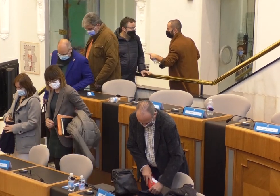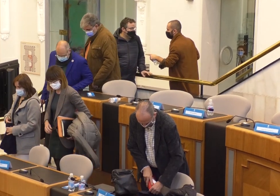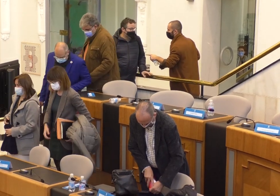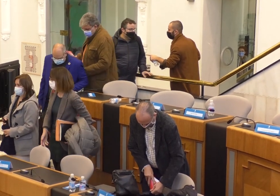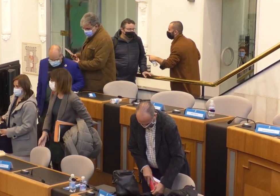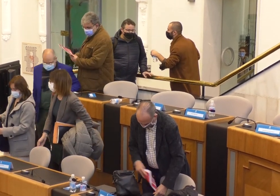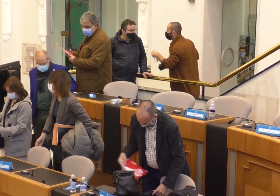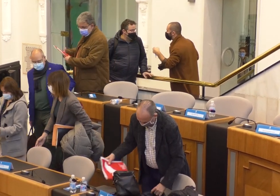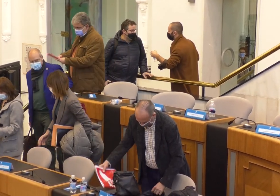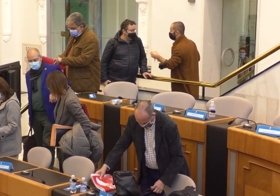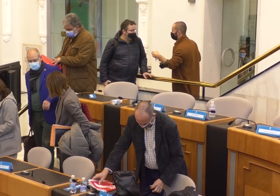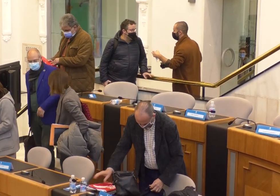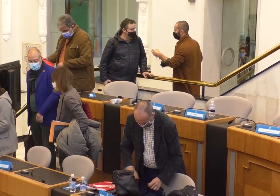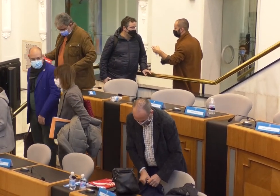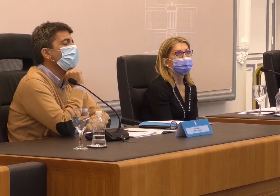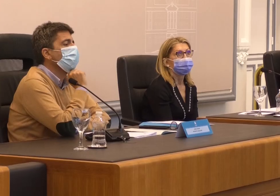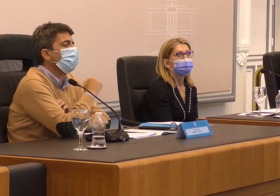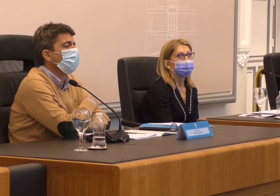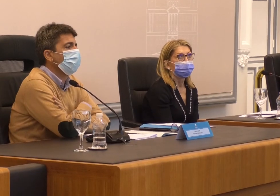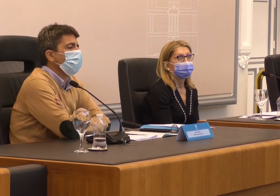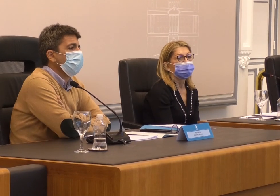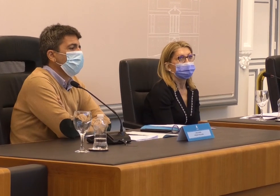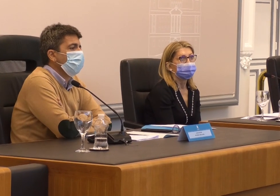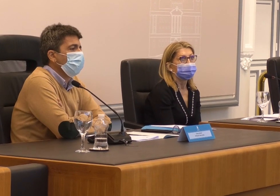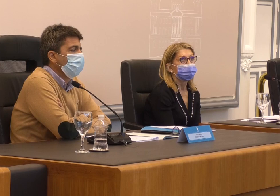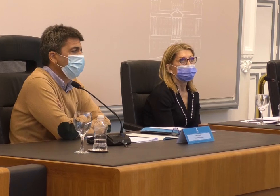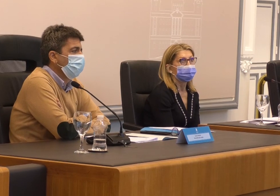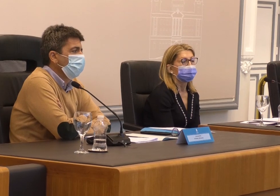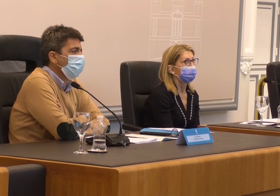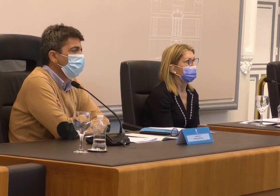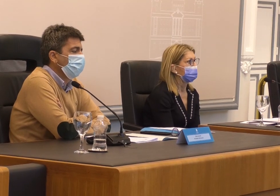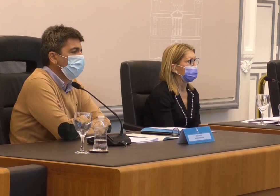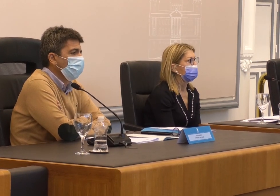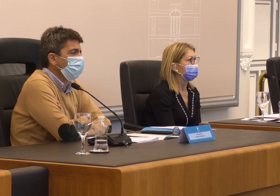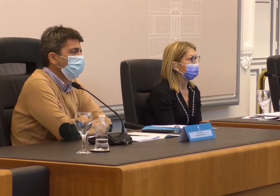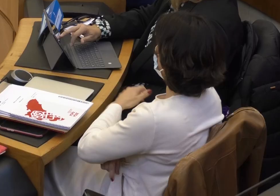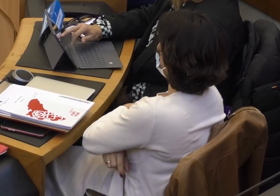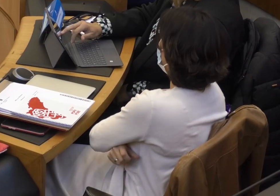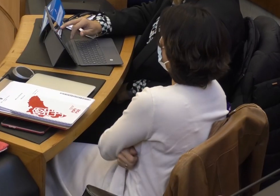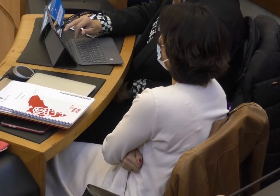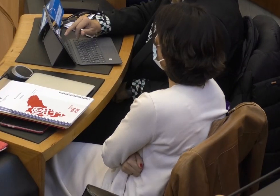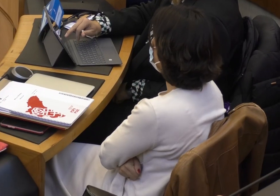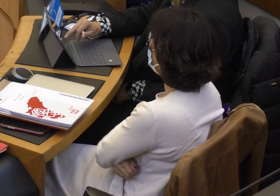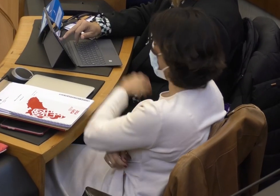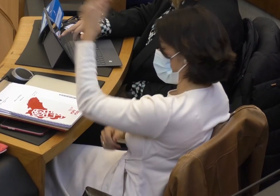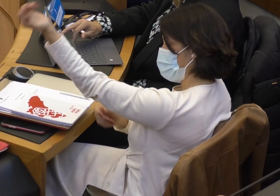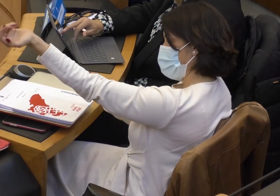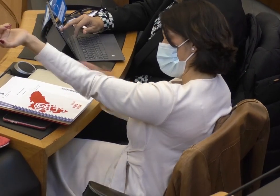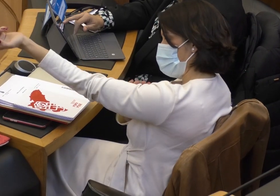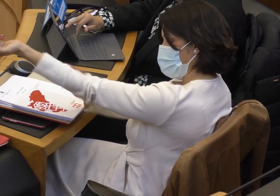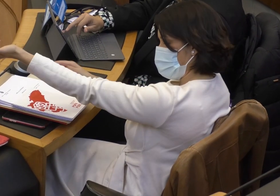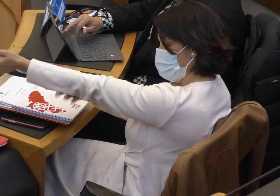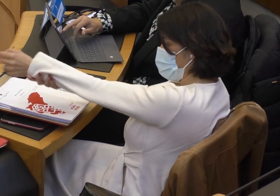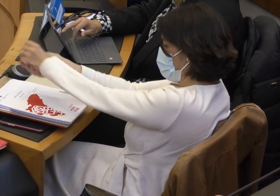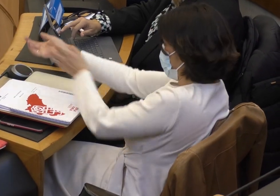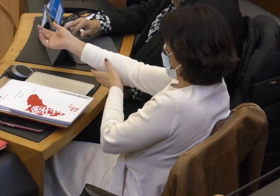servicios, el aumento del gasto social, cultural y medioambiental, la rebaja por segundo año consecutivo del recargo provincial del